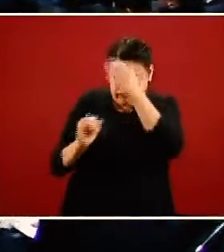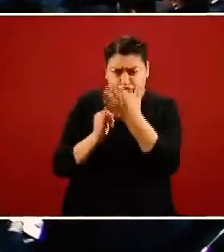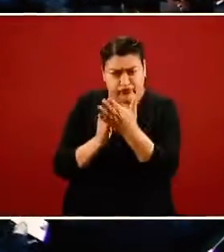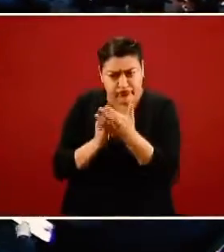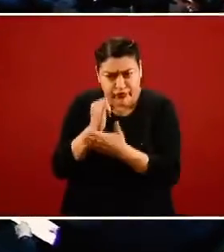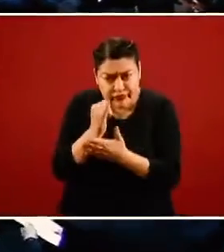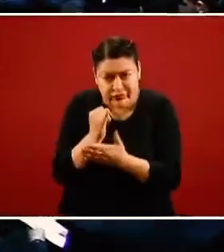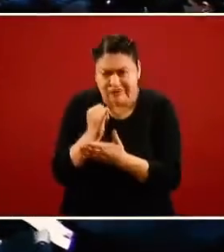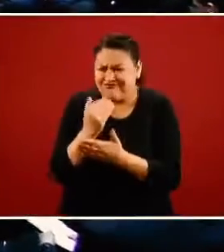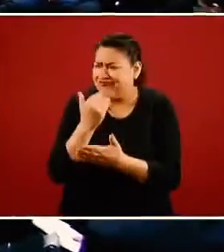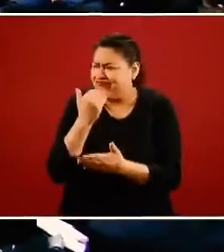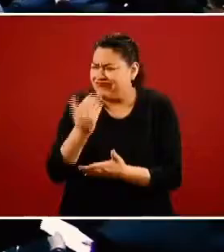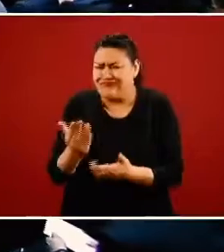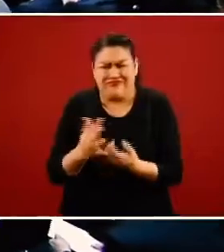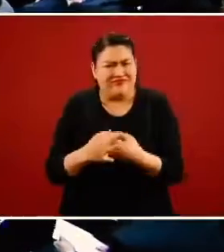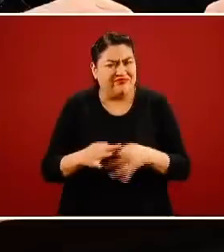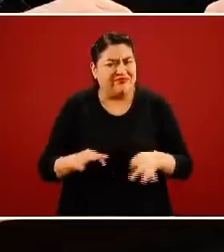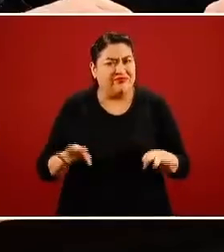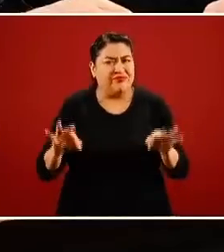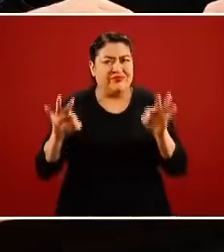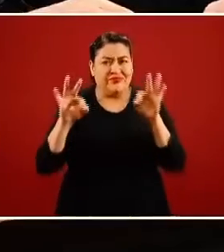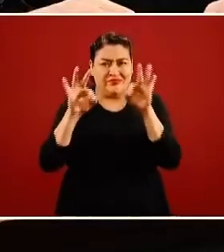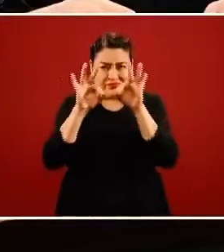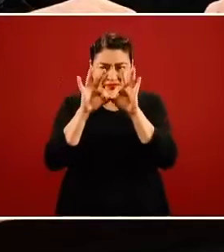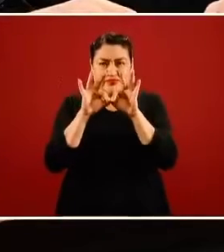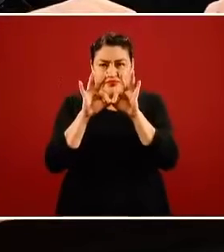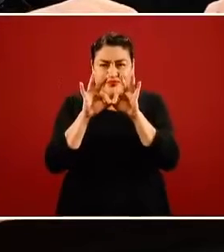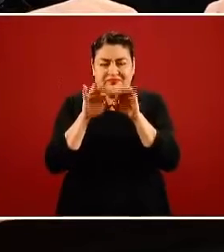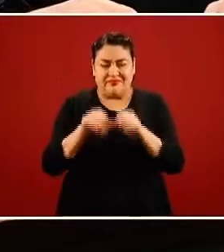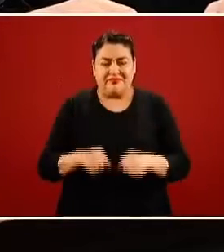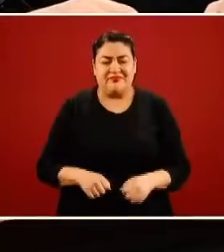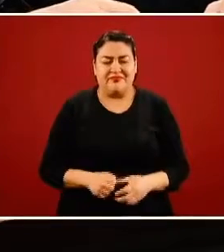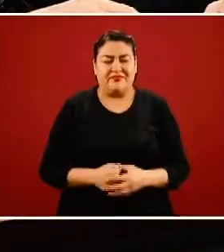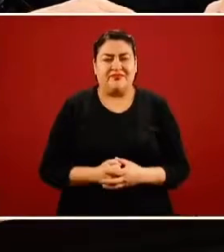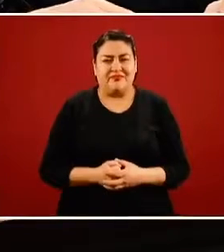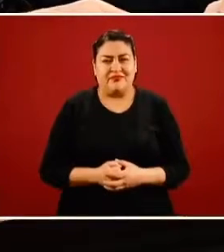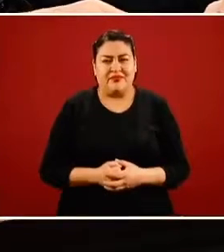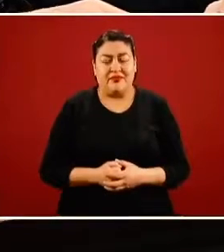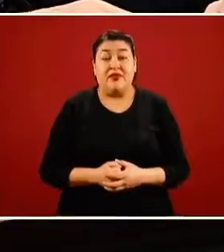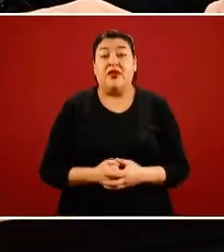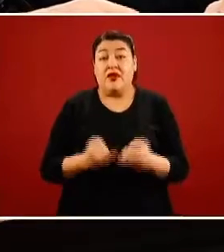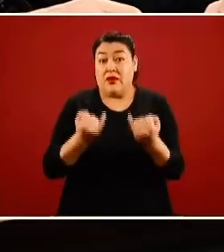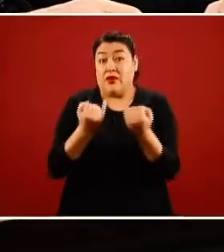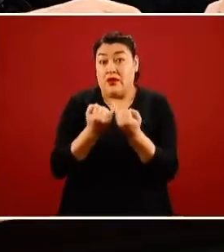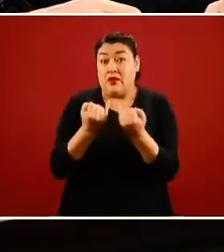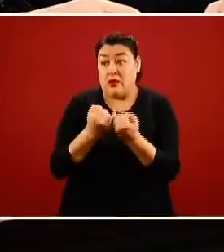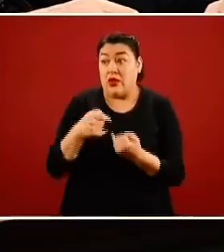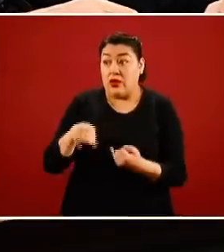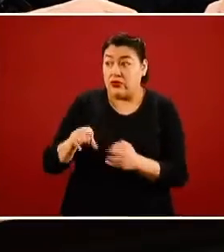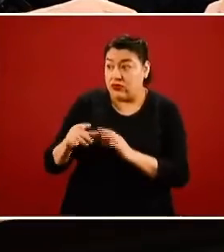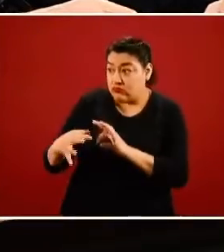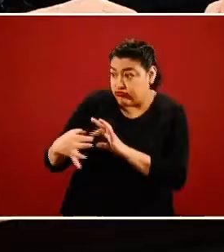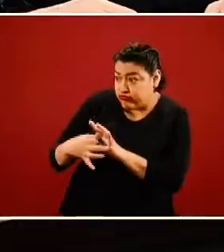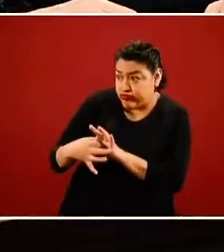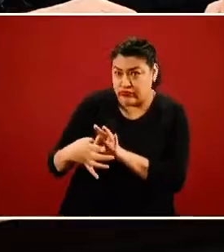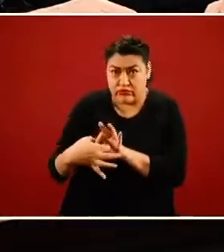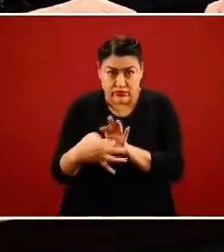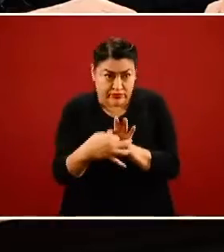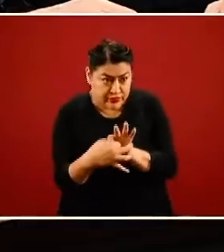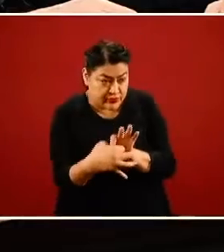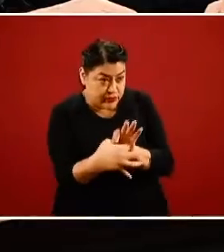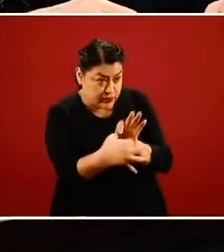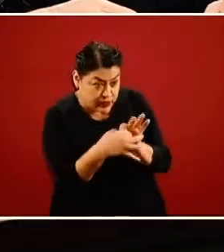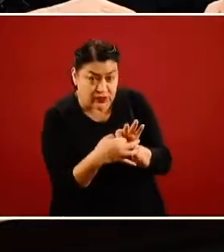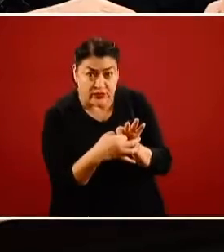Federal para entender que la seguridad pública es una función del Estado mexicano a cargo de la Federación, las entidades federativas y los